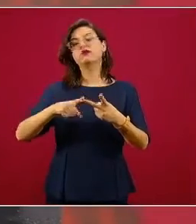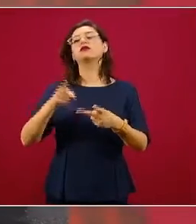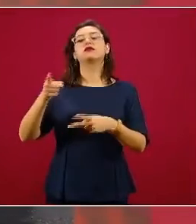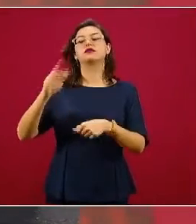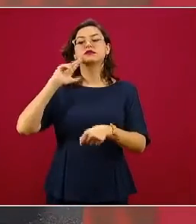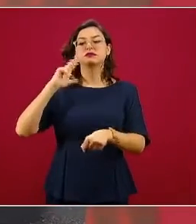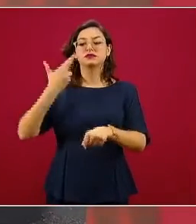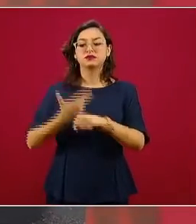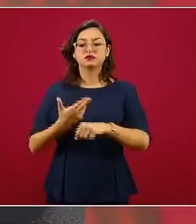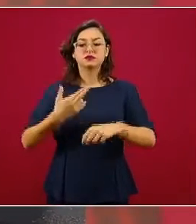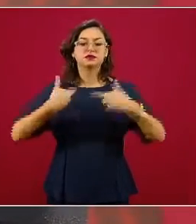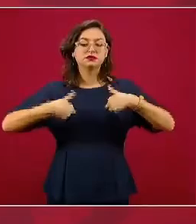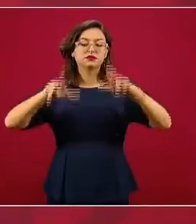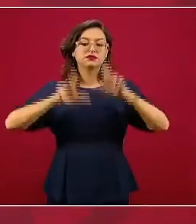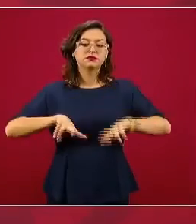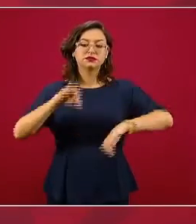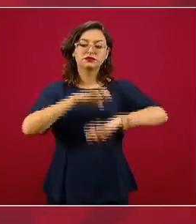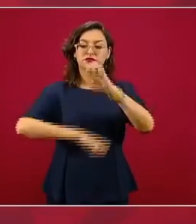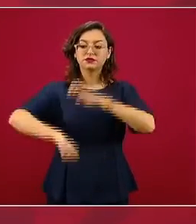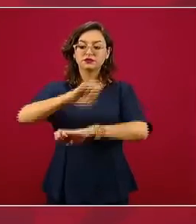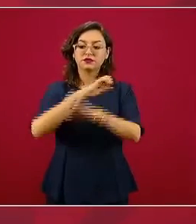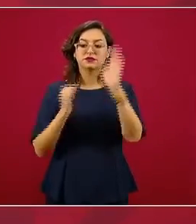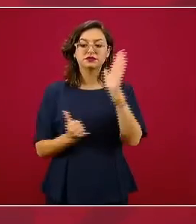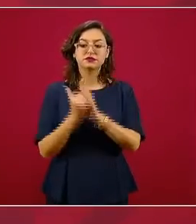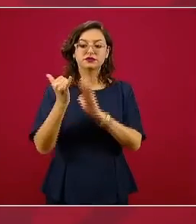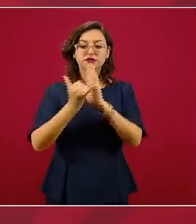de las empresas constructoras,